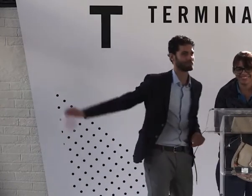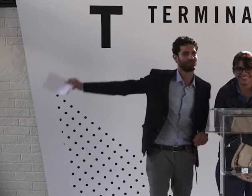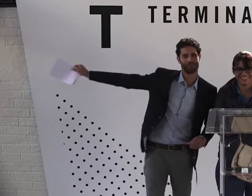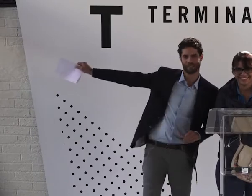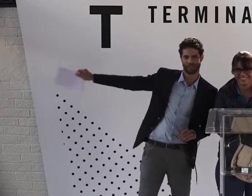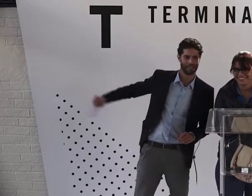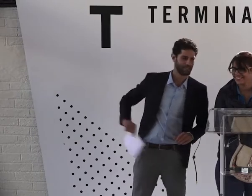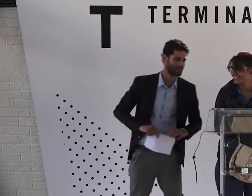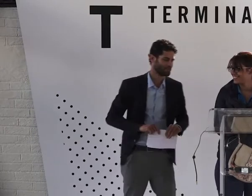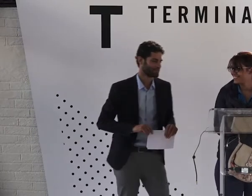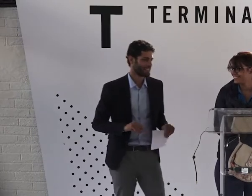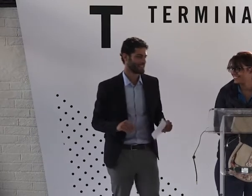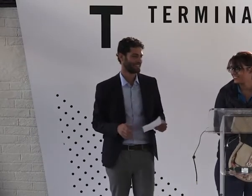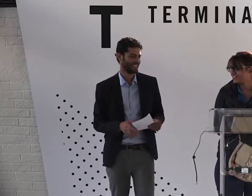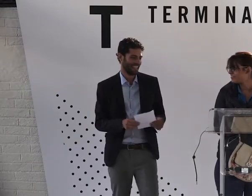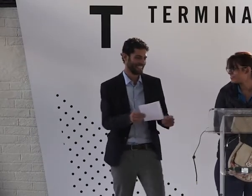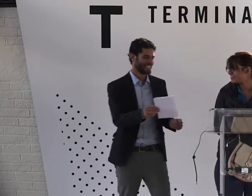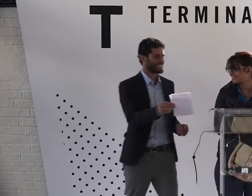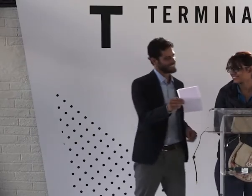Bien.